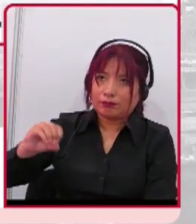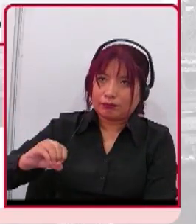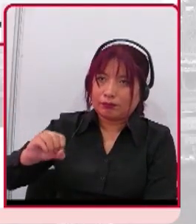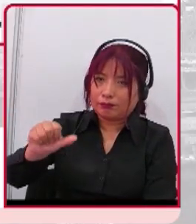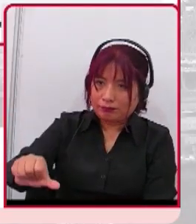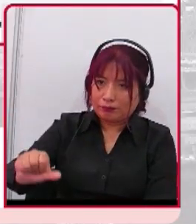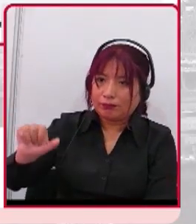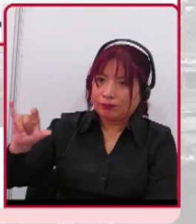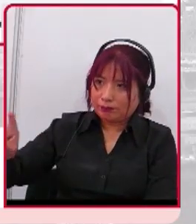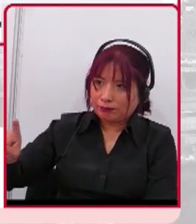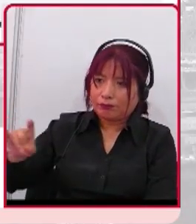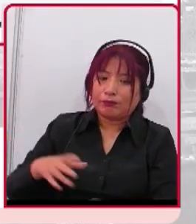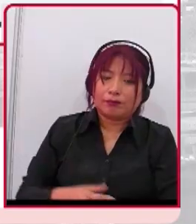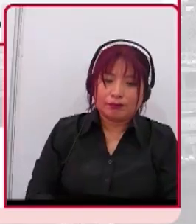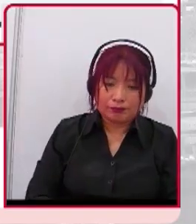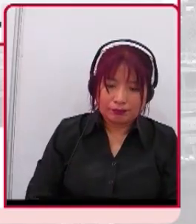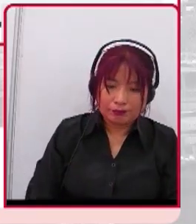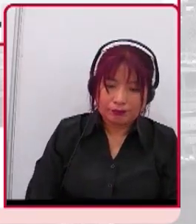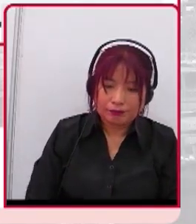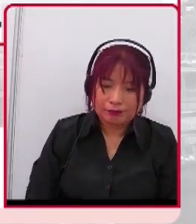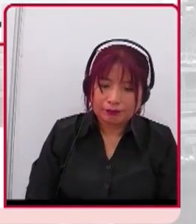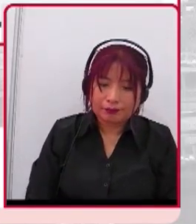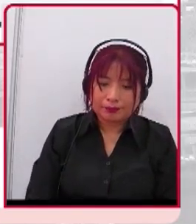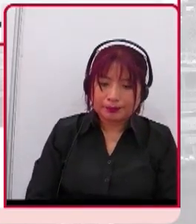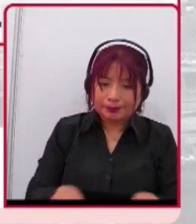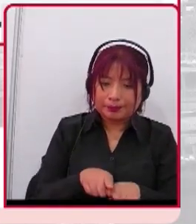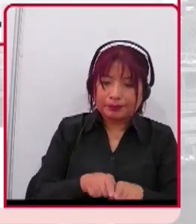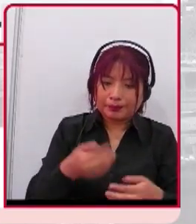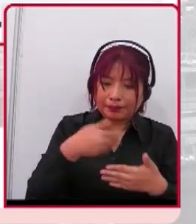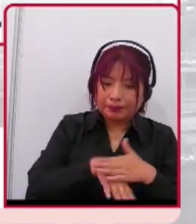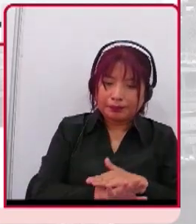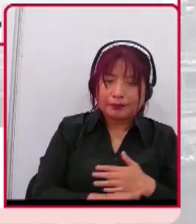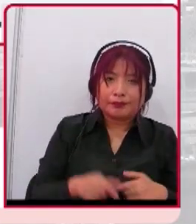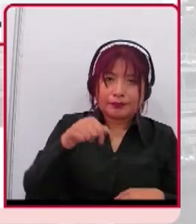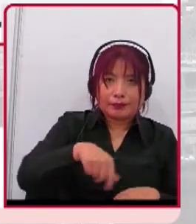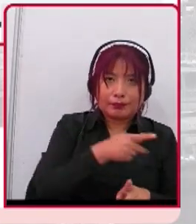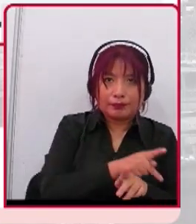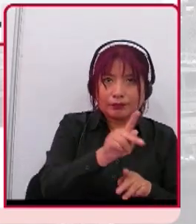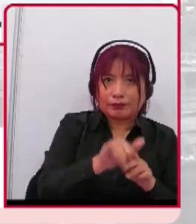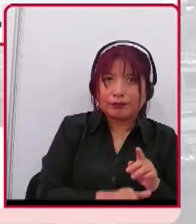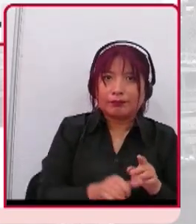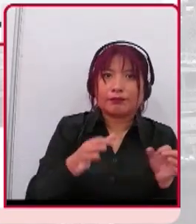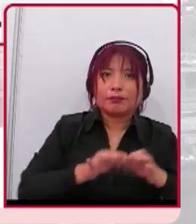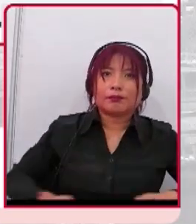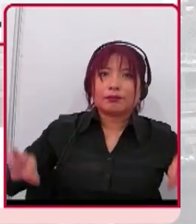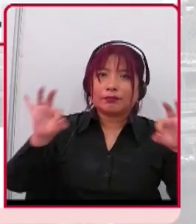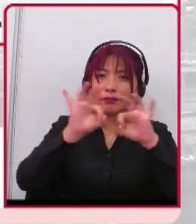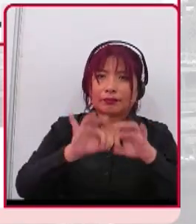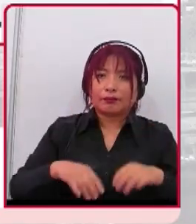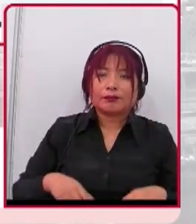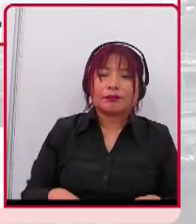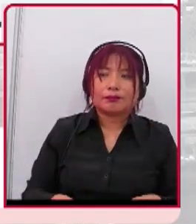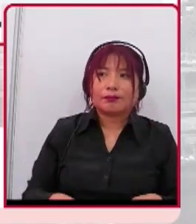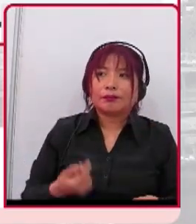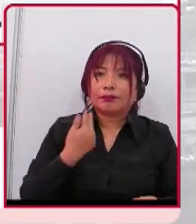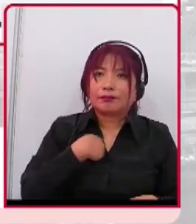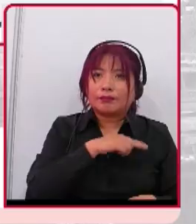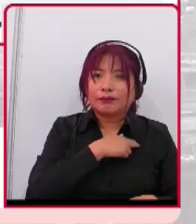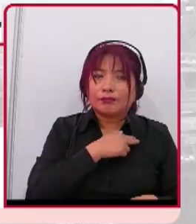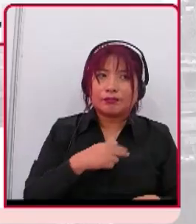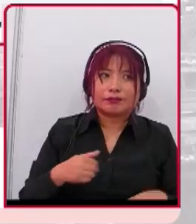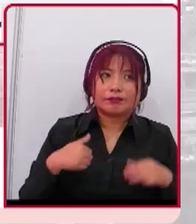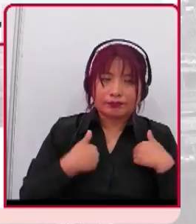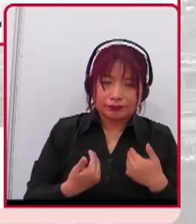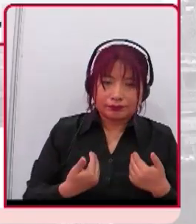De repente, para poder entrar en el contexto de nuestro proyecto, es importante que podamos revisar